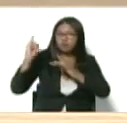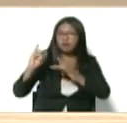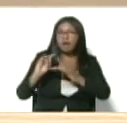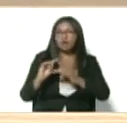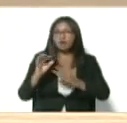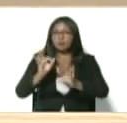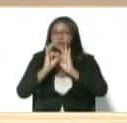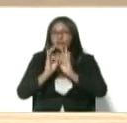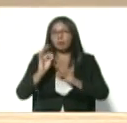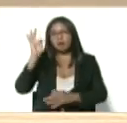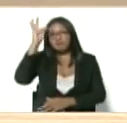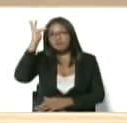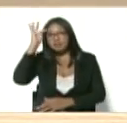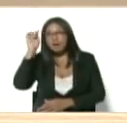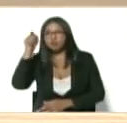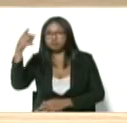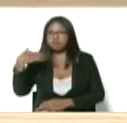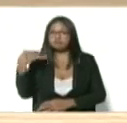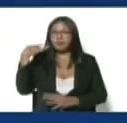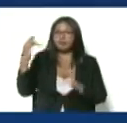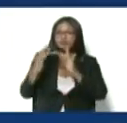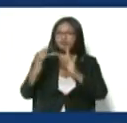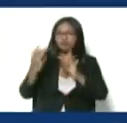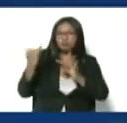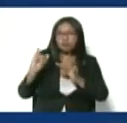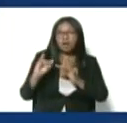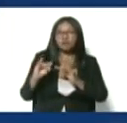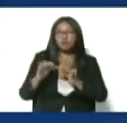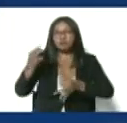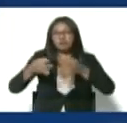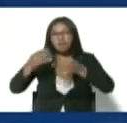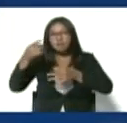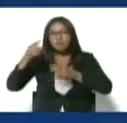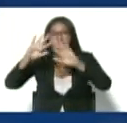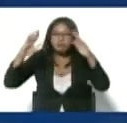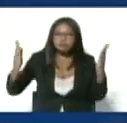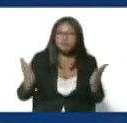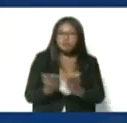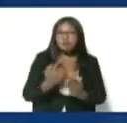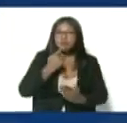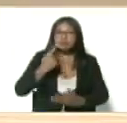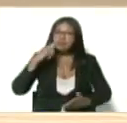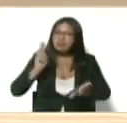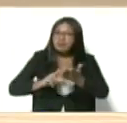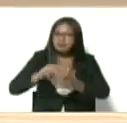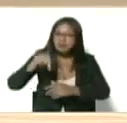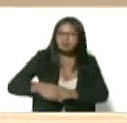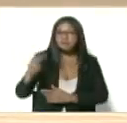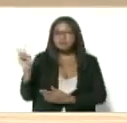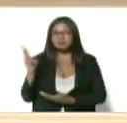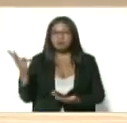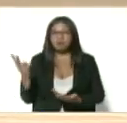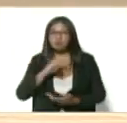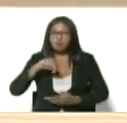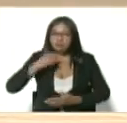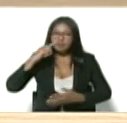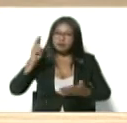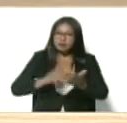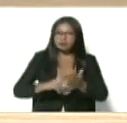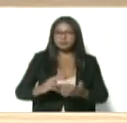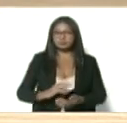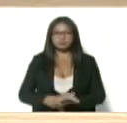usted tiene tan buenas relaciones con los fiscales del mundo hay que decir la verdad de venezuela nuestra verdad